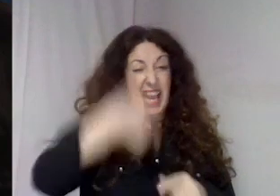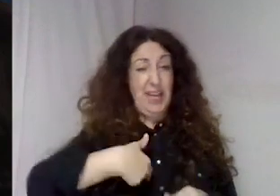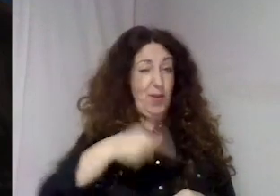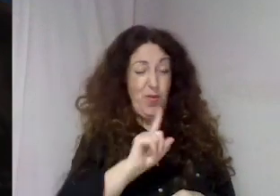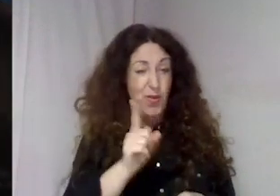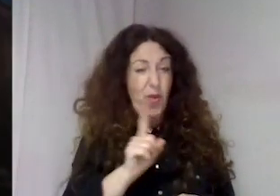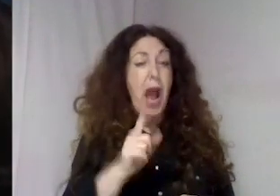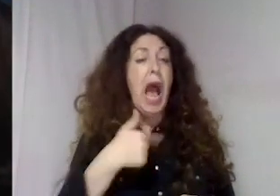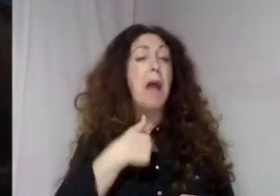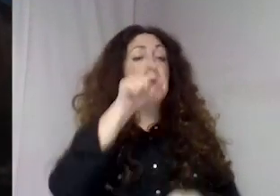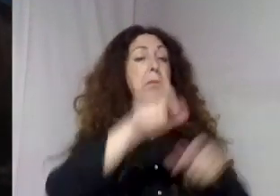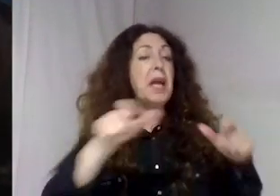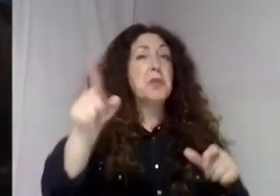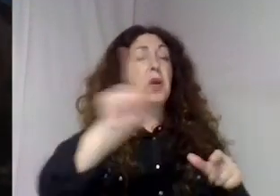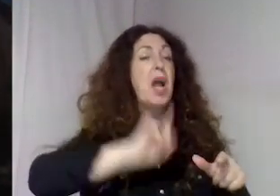Y luego, claro,